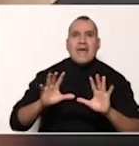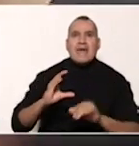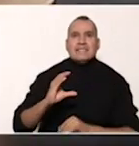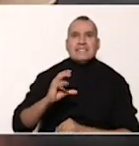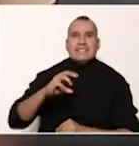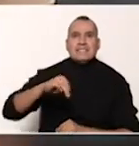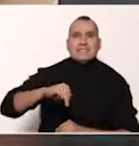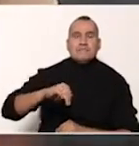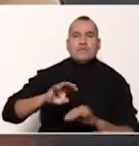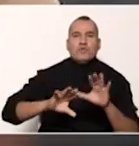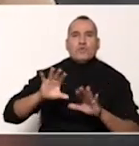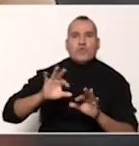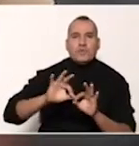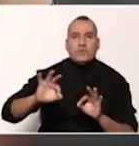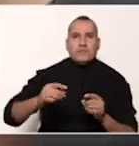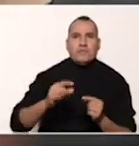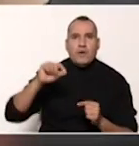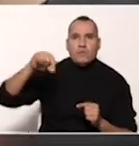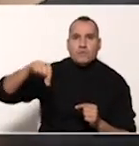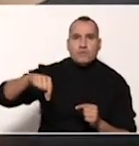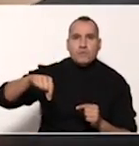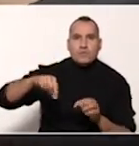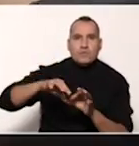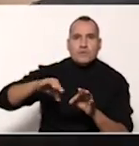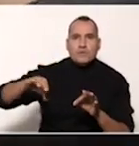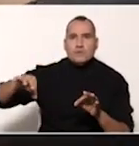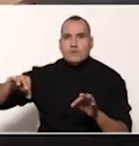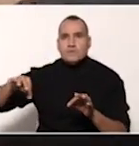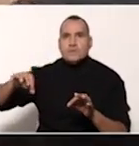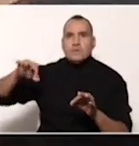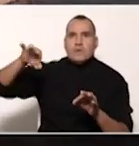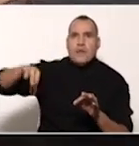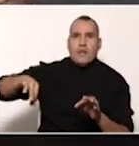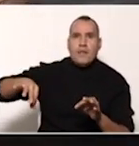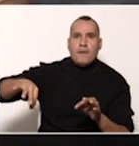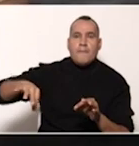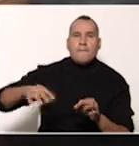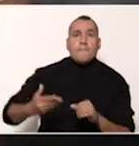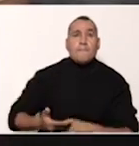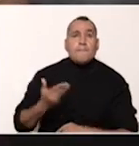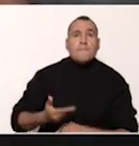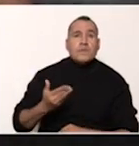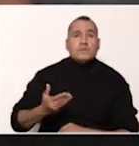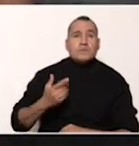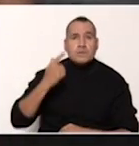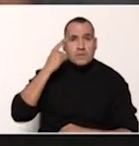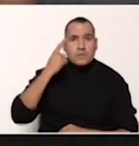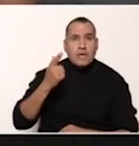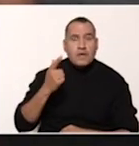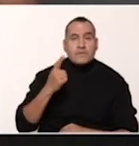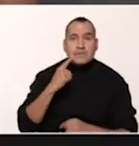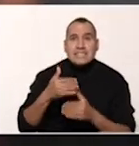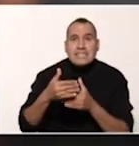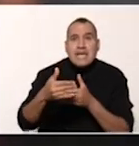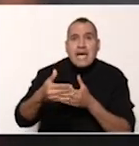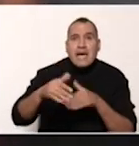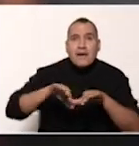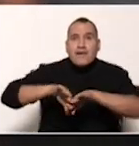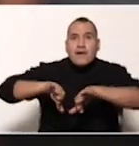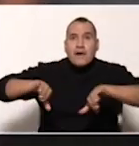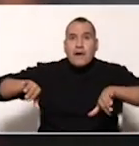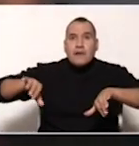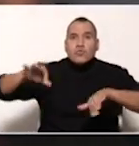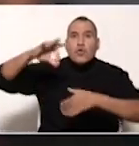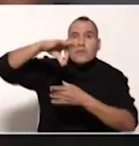Se siembra el chorro corrido, luego se tapa con el sustrato. Es importante no exceder 3 veces el ancho, largo y grosor de